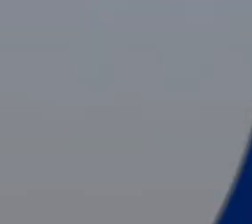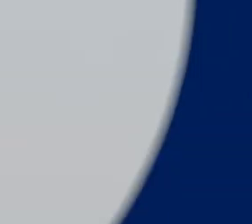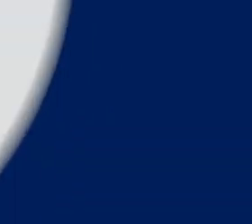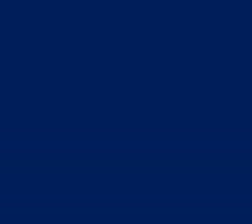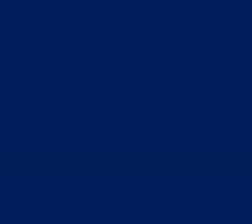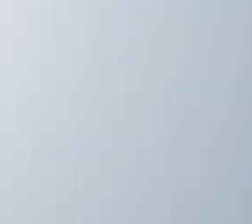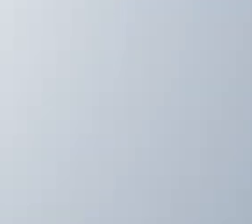¡Gracias!